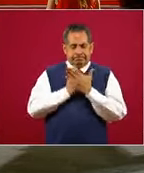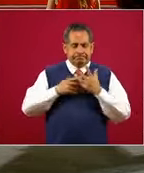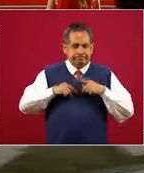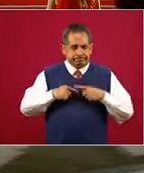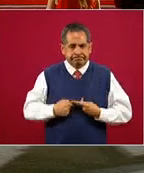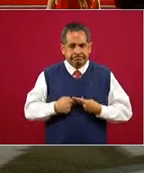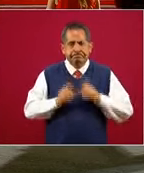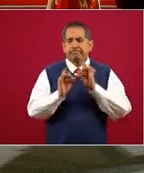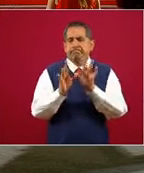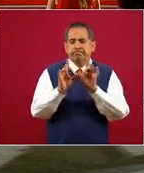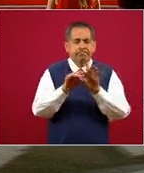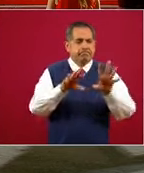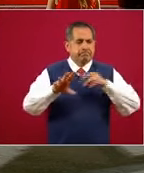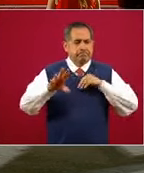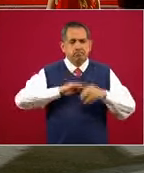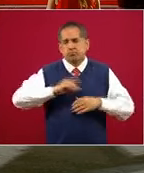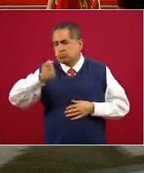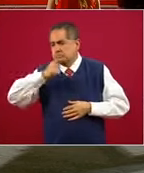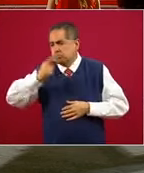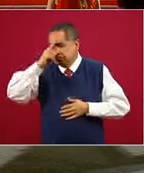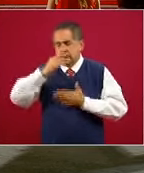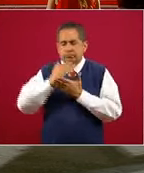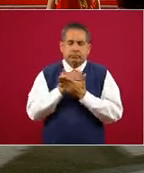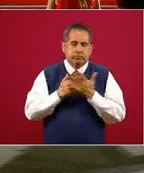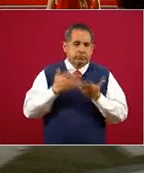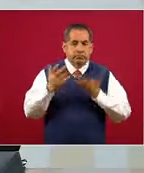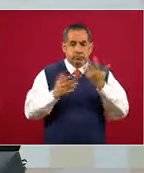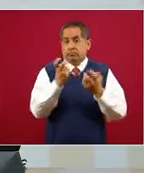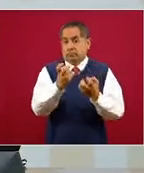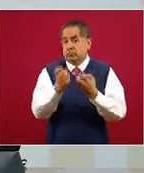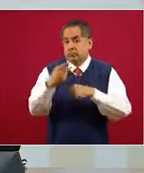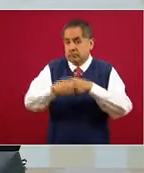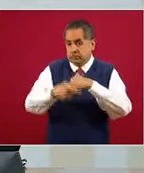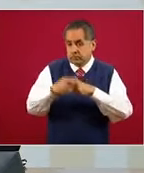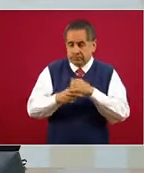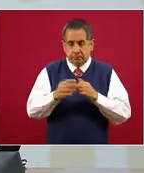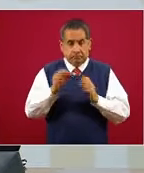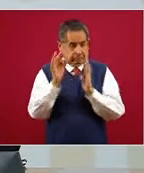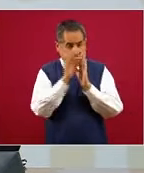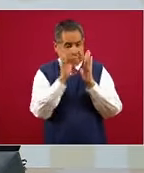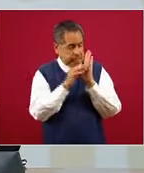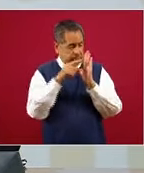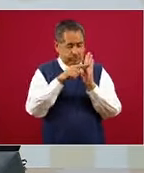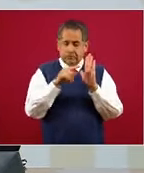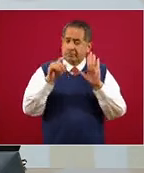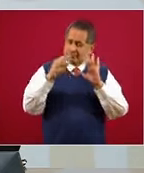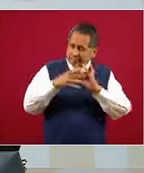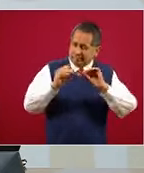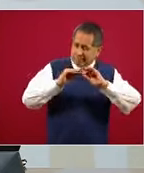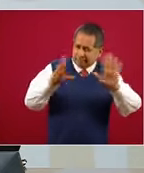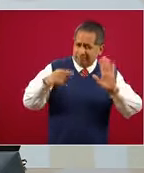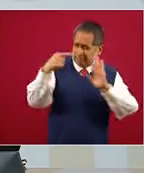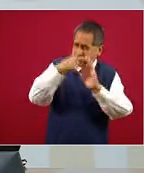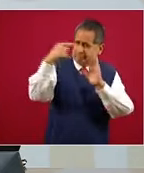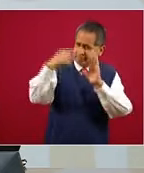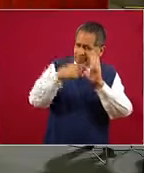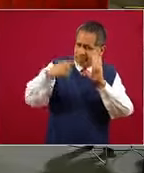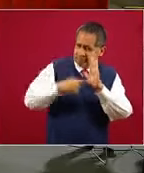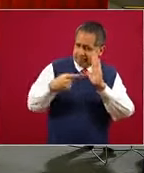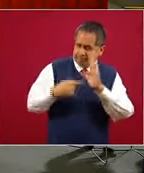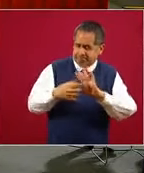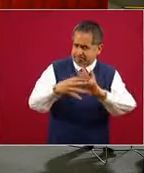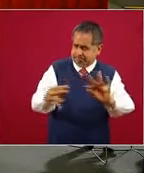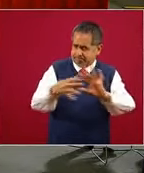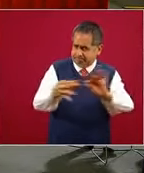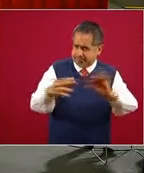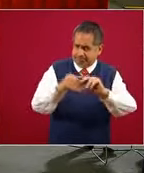con otras fuentes de inmunosupresión, etcétera. Y estas son indicaciones muy puntuales que iremos refinando, sobre todo en